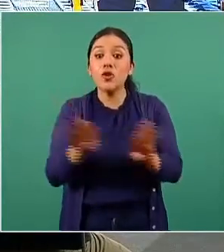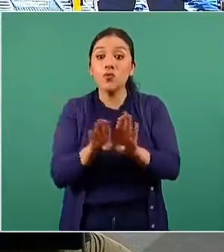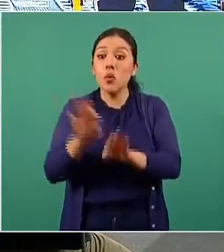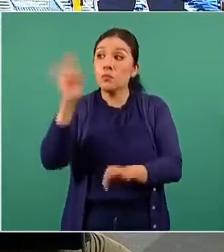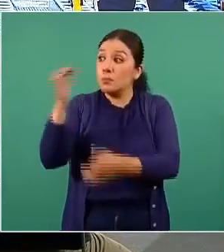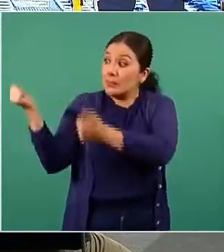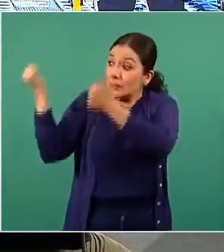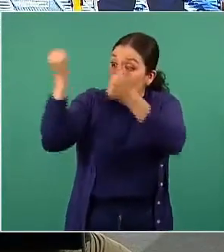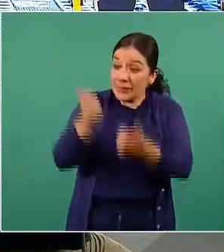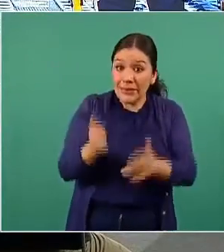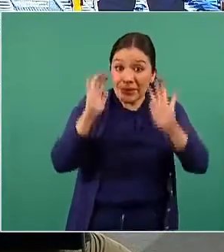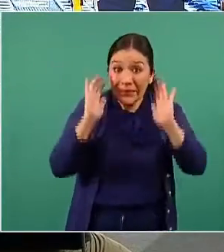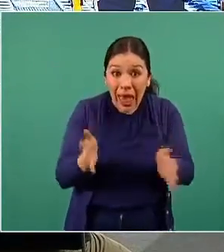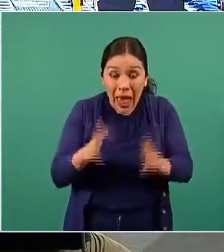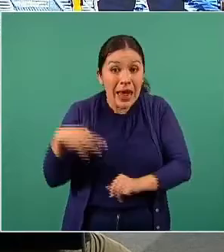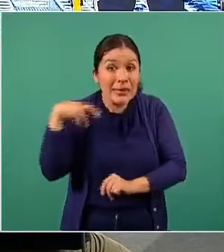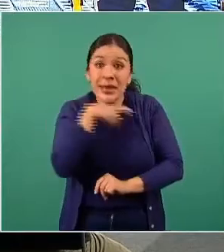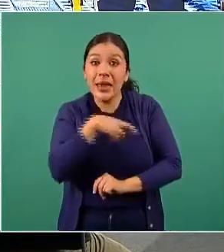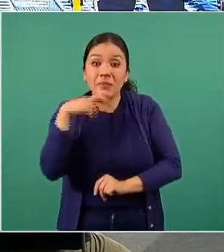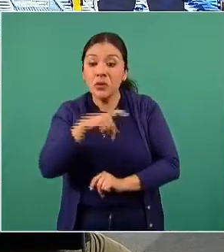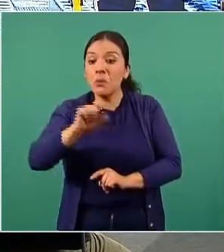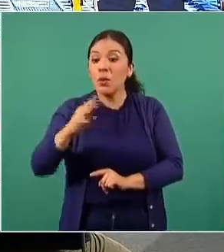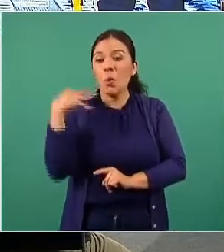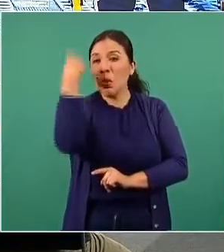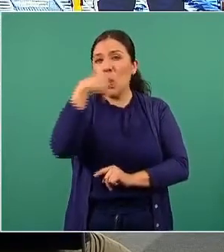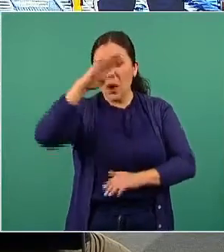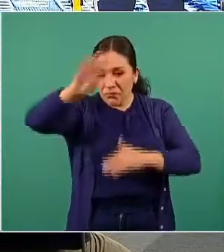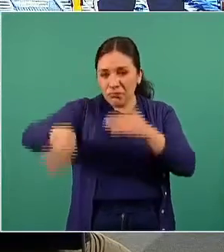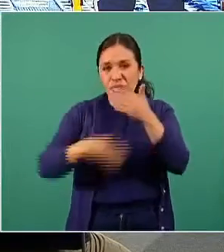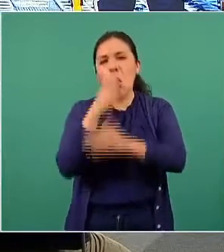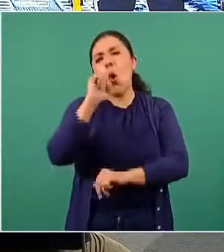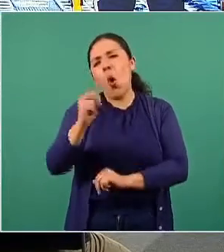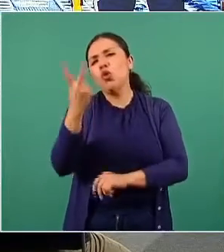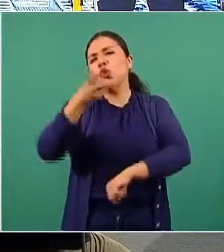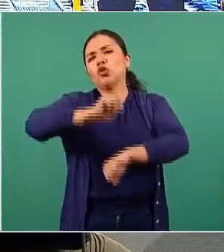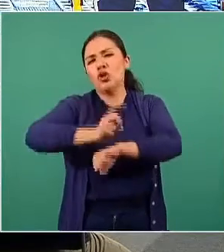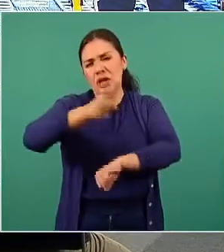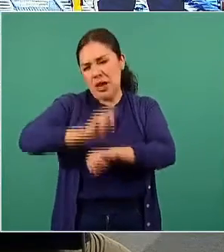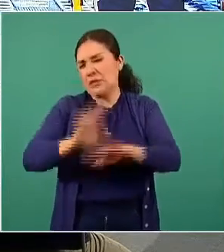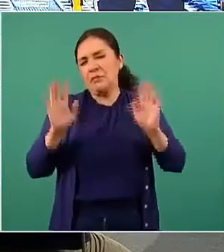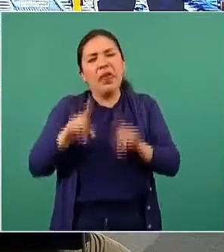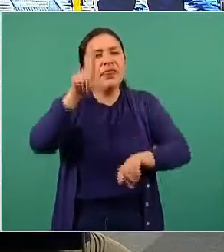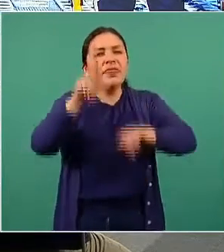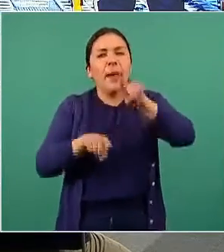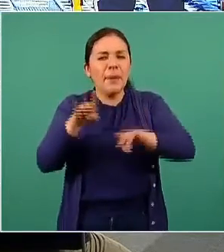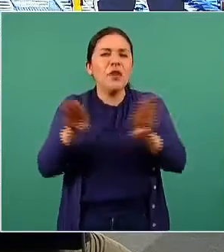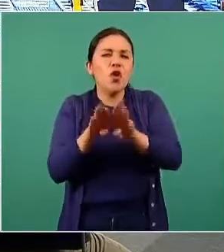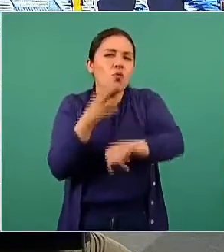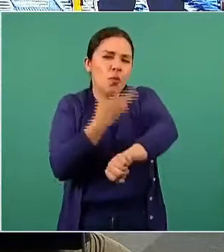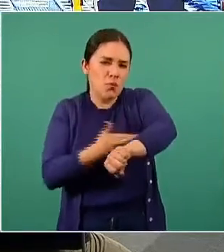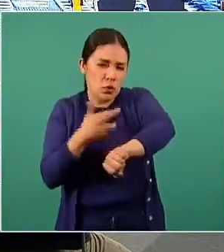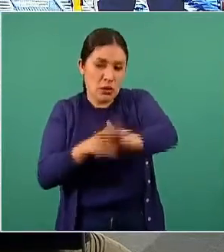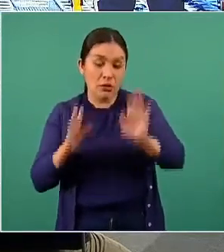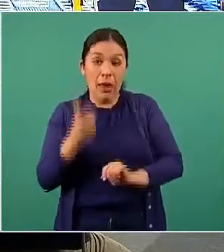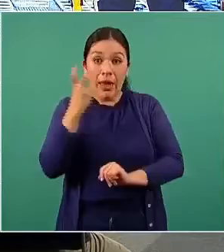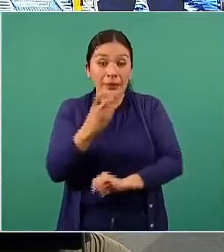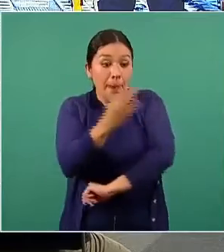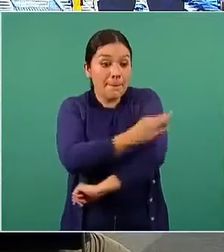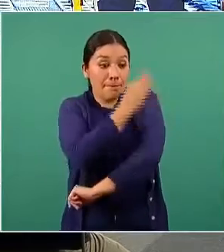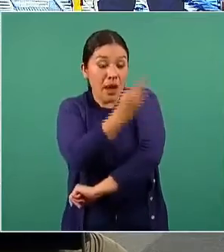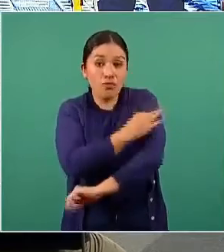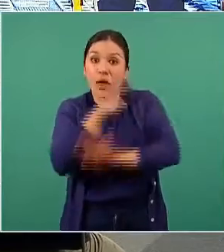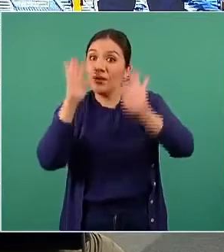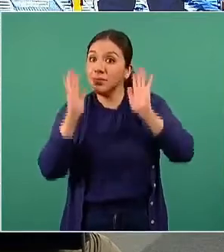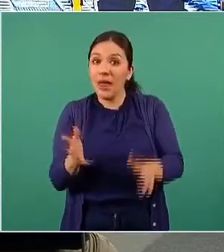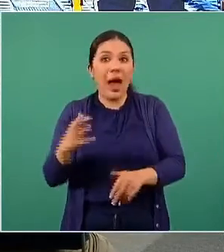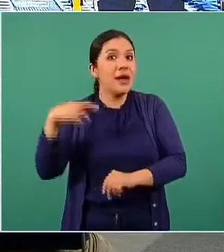vacuna llegue, inmediatamente en las siguientes 24 o 48 horas, independientemente del proceso inmediato, estas vacunas sean